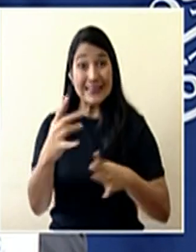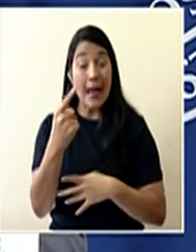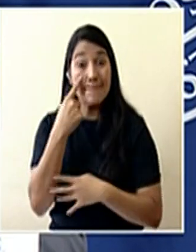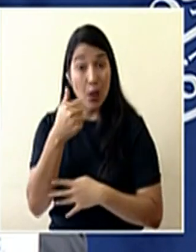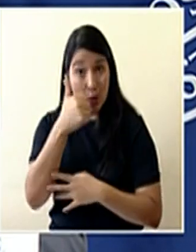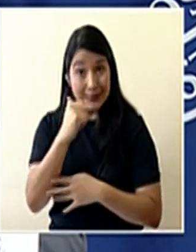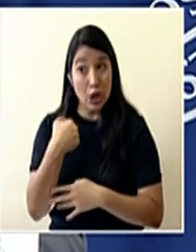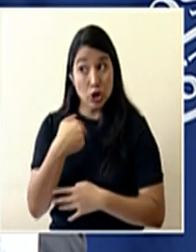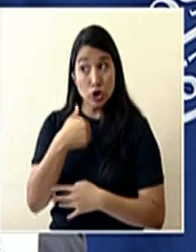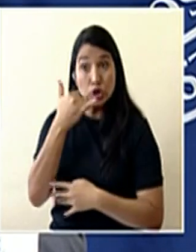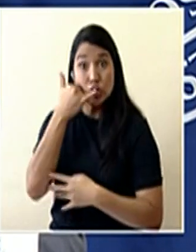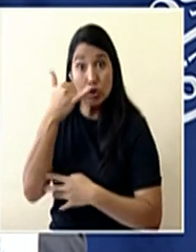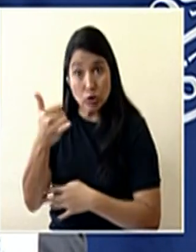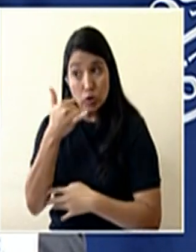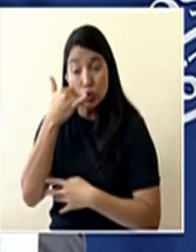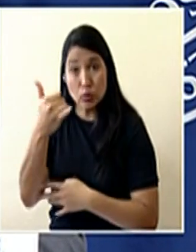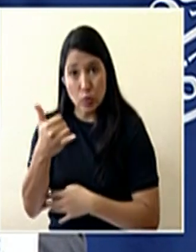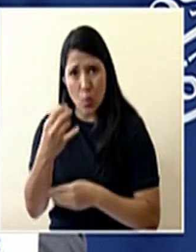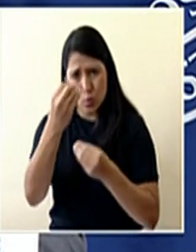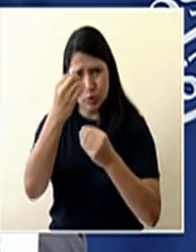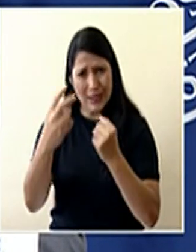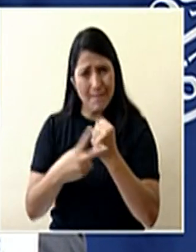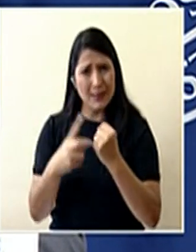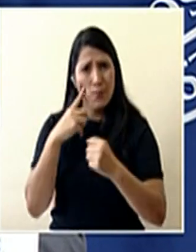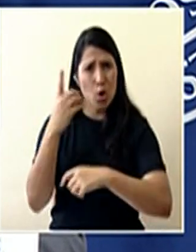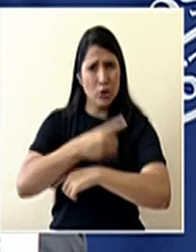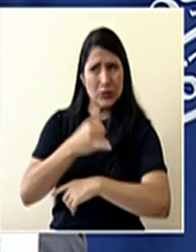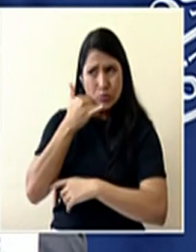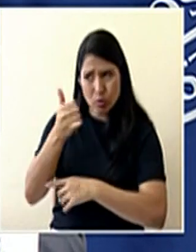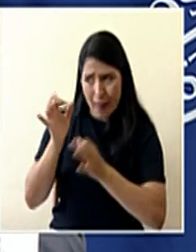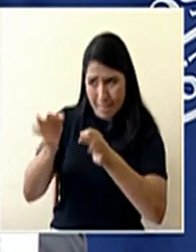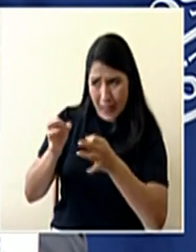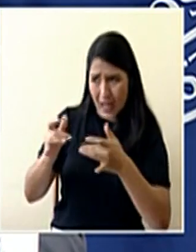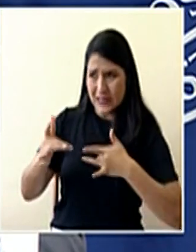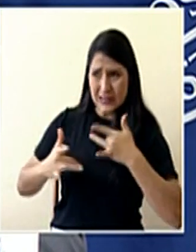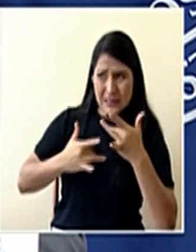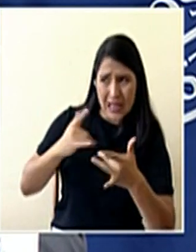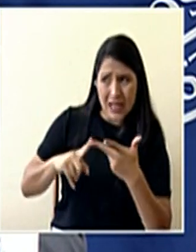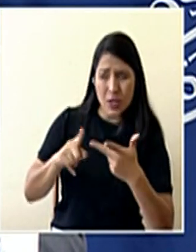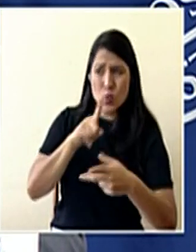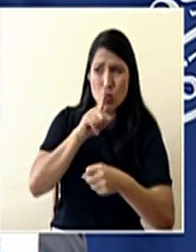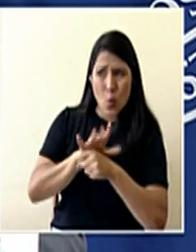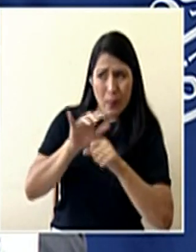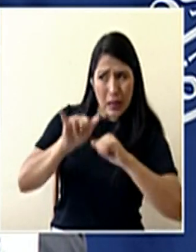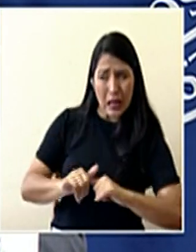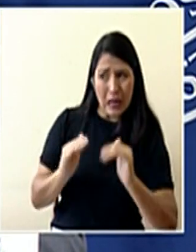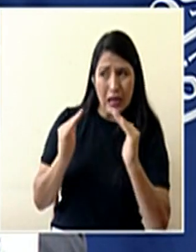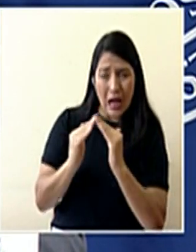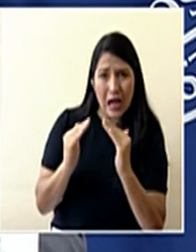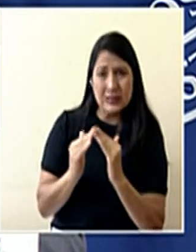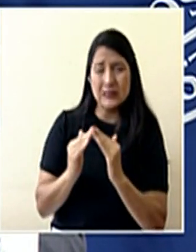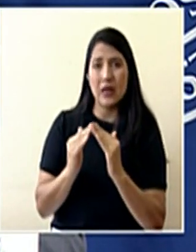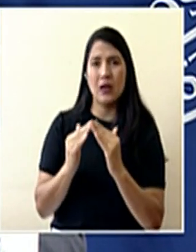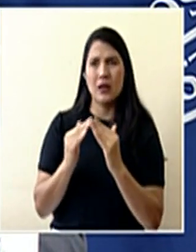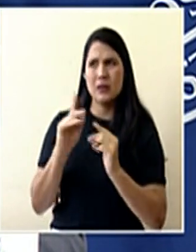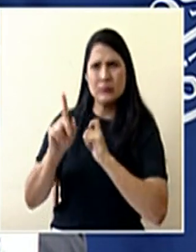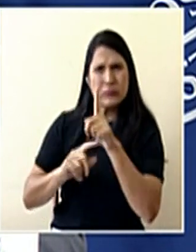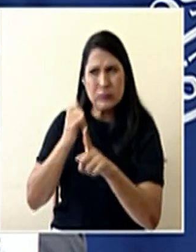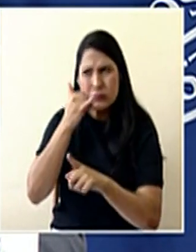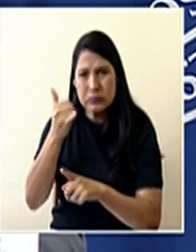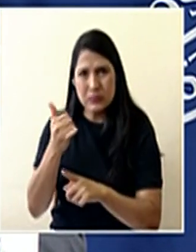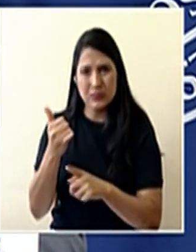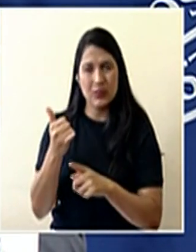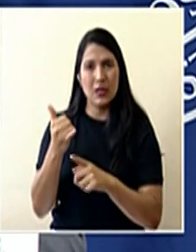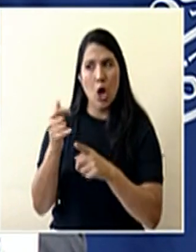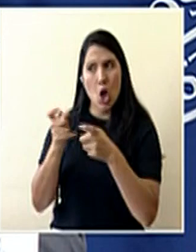las personas incluso varias veces al día, ¿está usted bien? ¿Ha tenido síntomas? ¿Está cumpliendo con la cuarentena? Y muchas